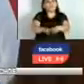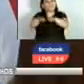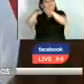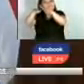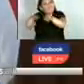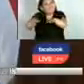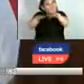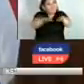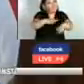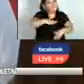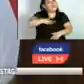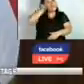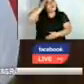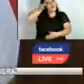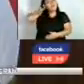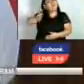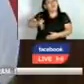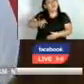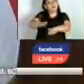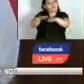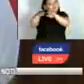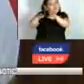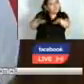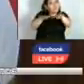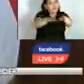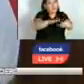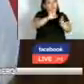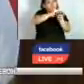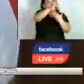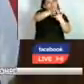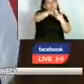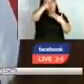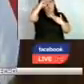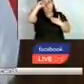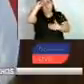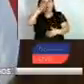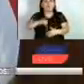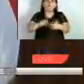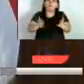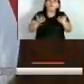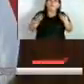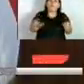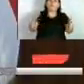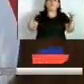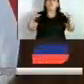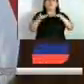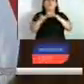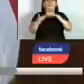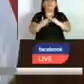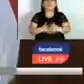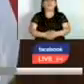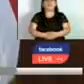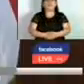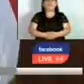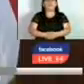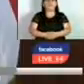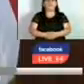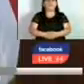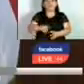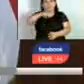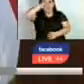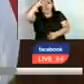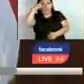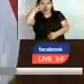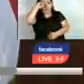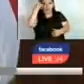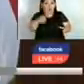gracias por creer en mí, muchas gracias por creer en nuestro proyecto. En consecuencia, esta también será mi misión dentro